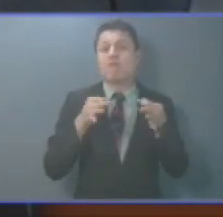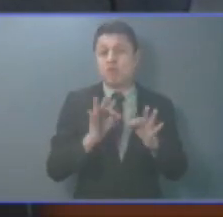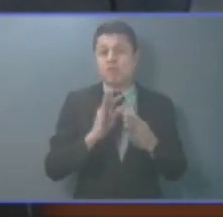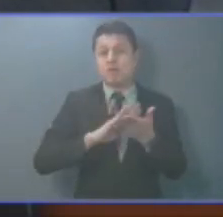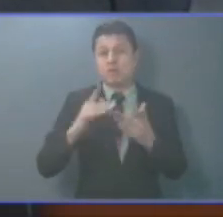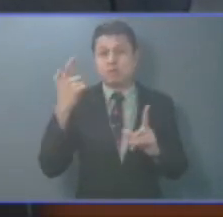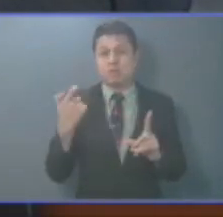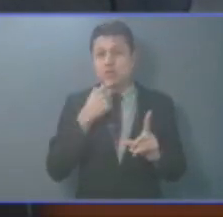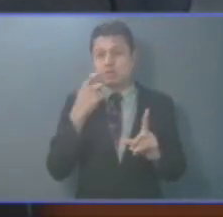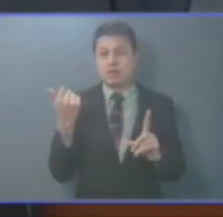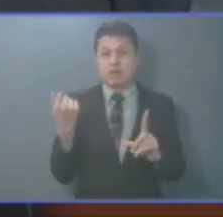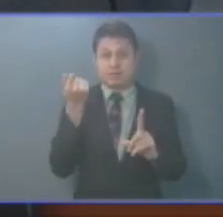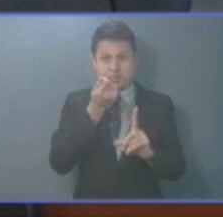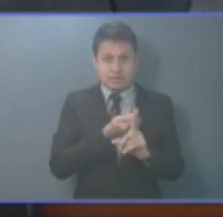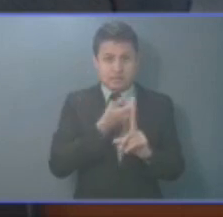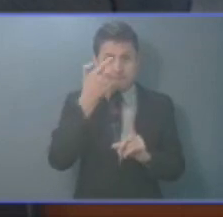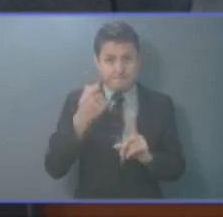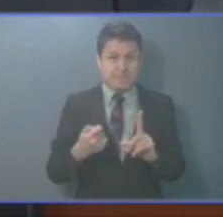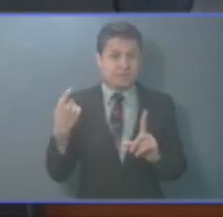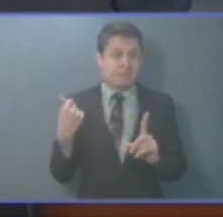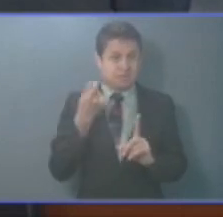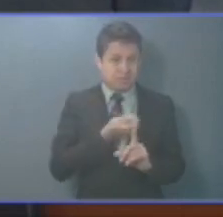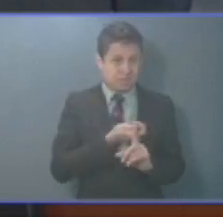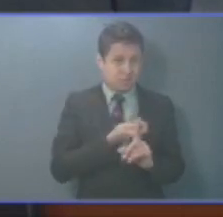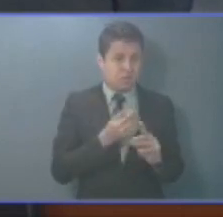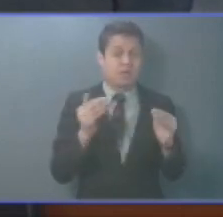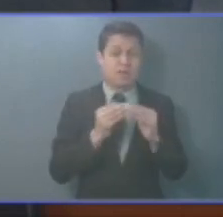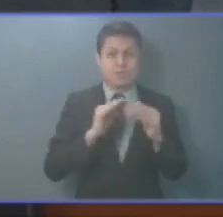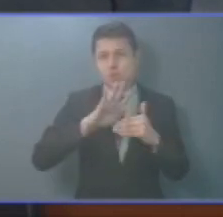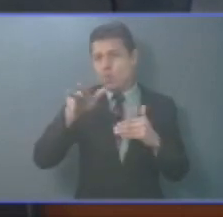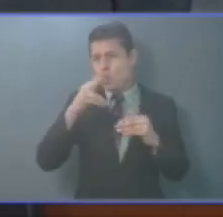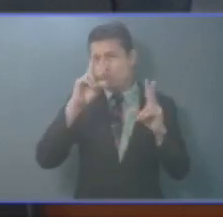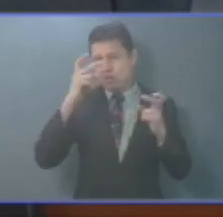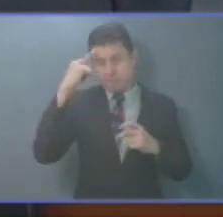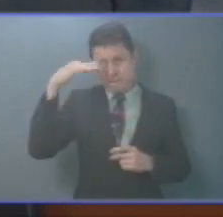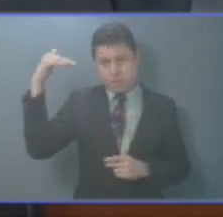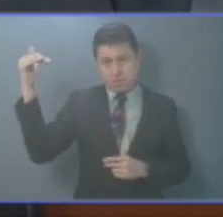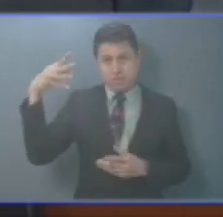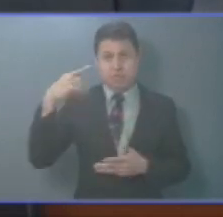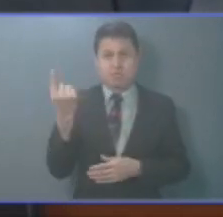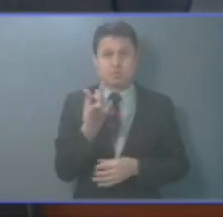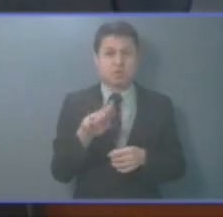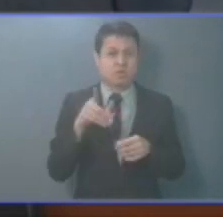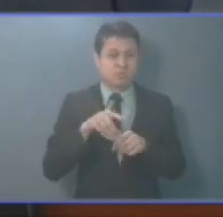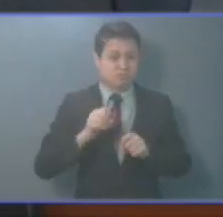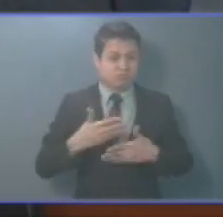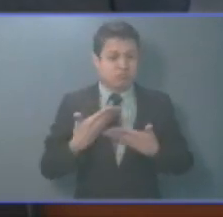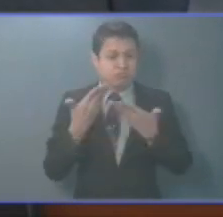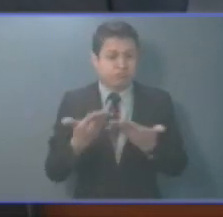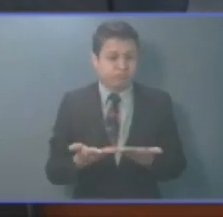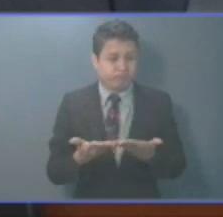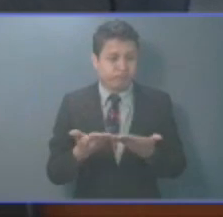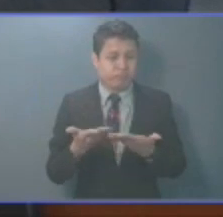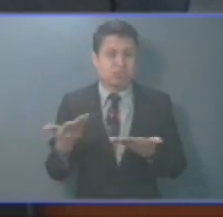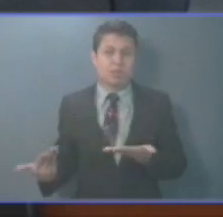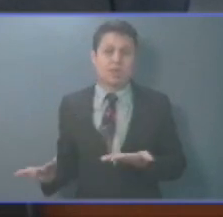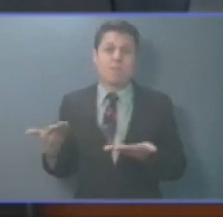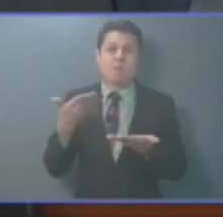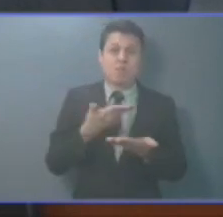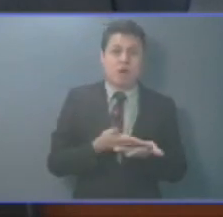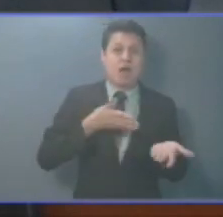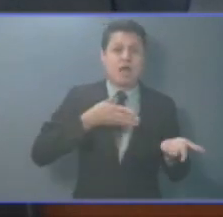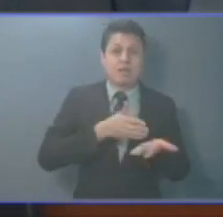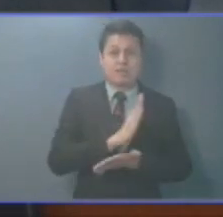de los programas que establezca la Política Nacional de Inclusión para Personas con Discapacidad, el cual será sometido a